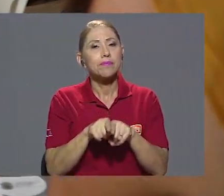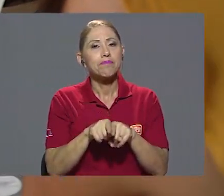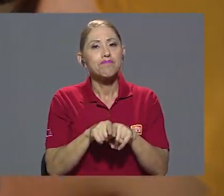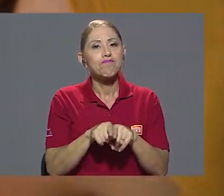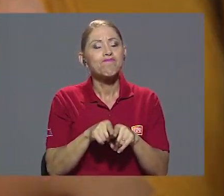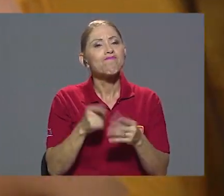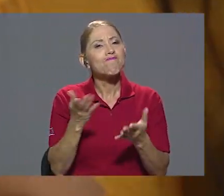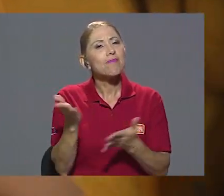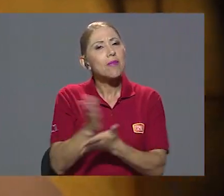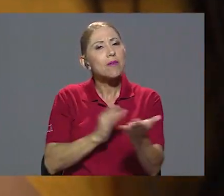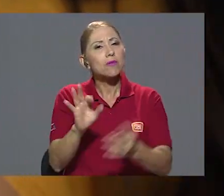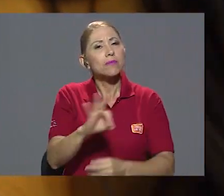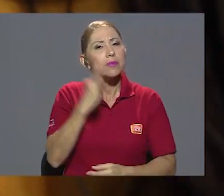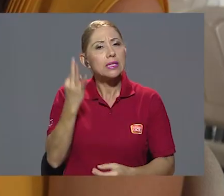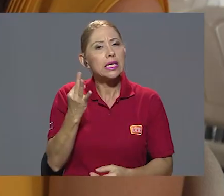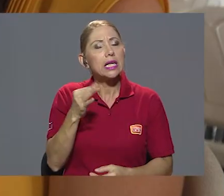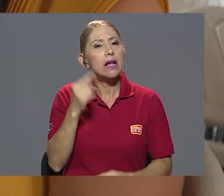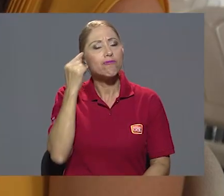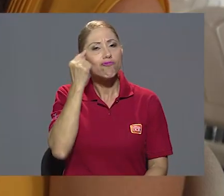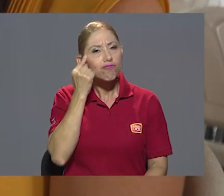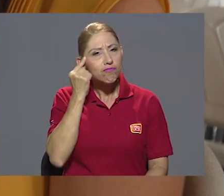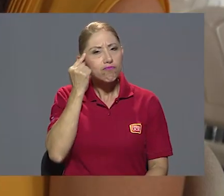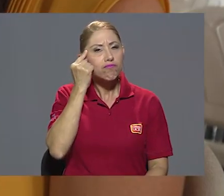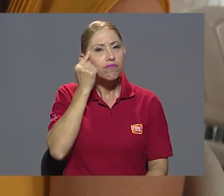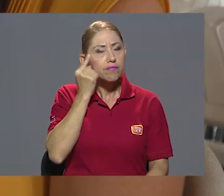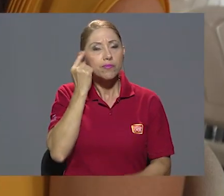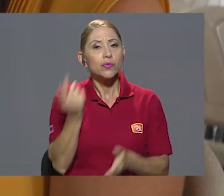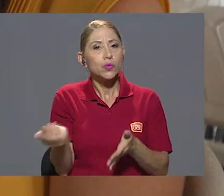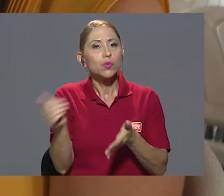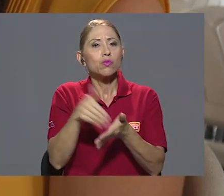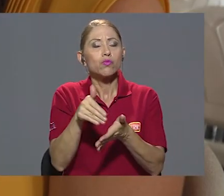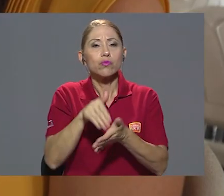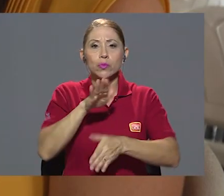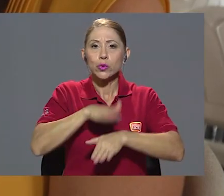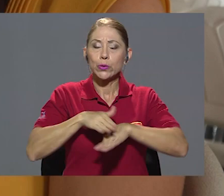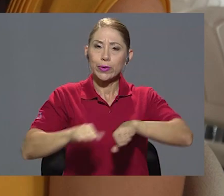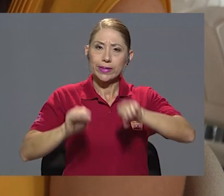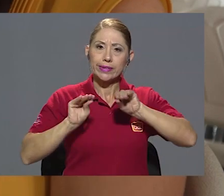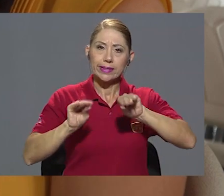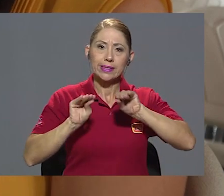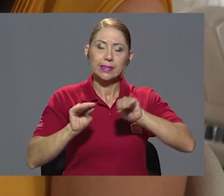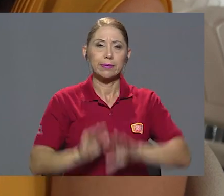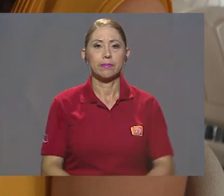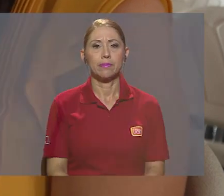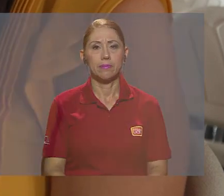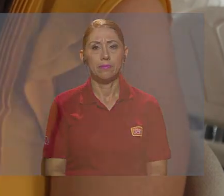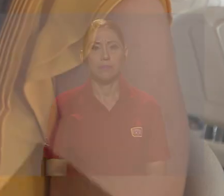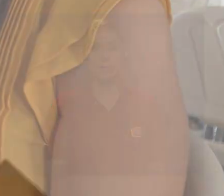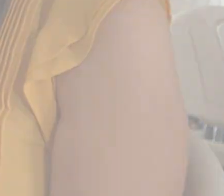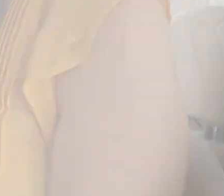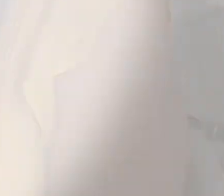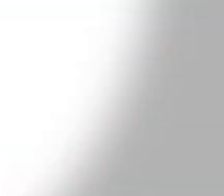también creo que de alguna manera nos lleva como a reflexionar nuevamente sobre la enseñanza.